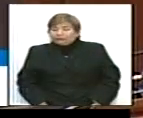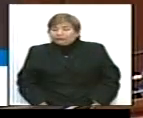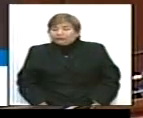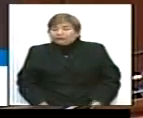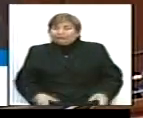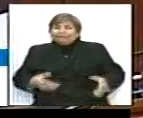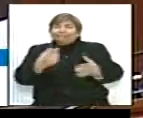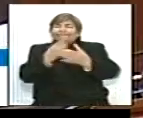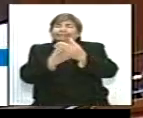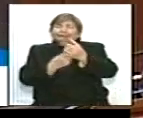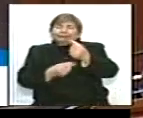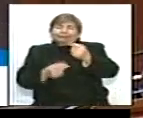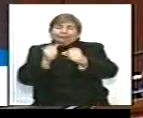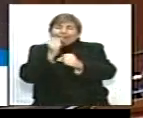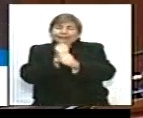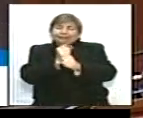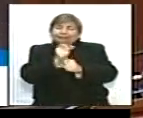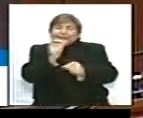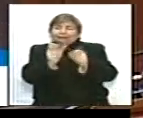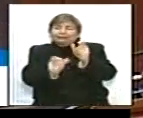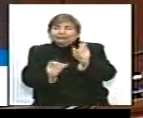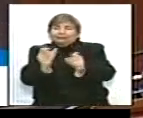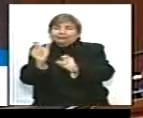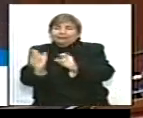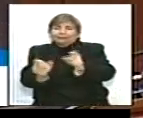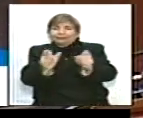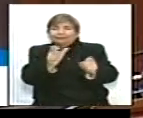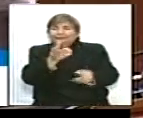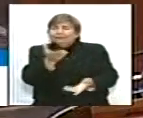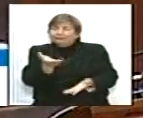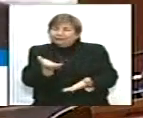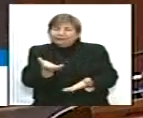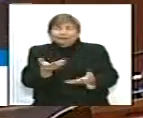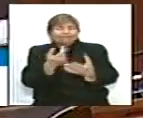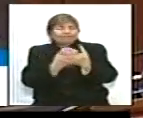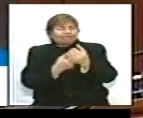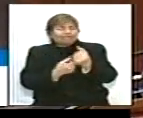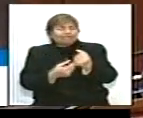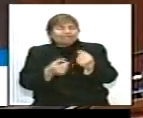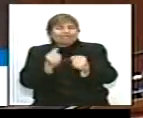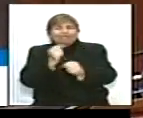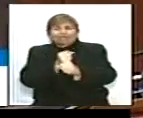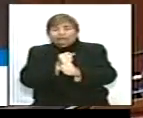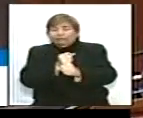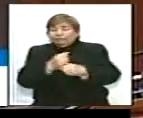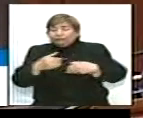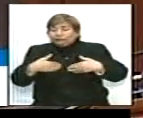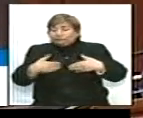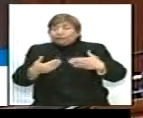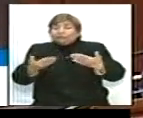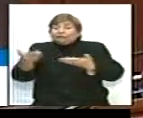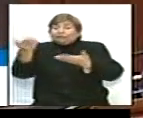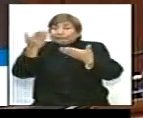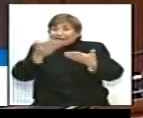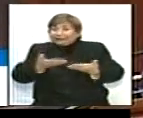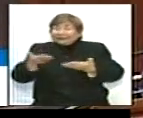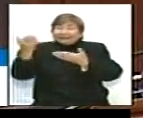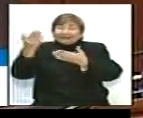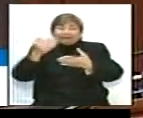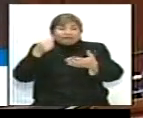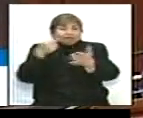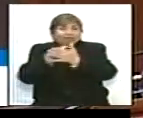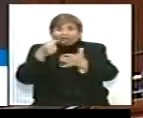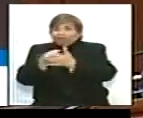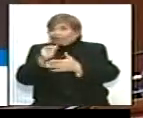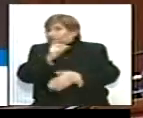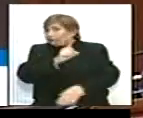dar la confianza a la población, para que confiemos y se pueda venir los inversionistas, pero sin